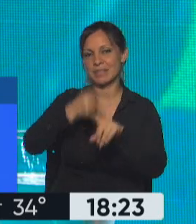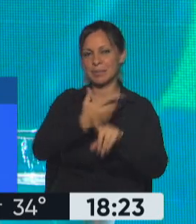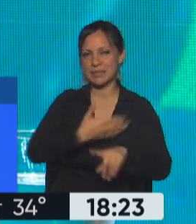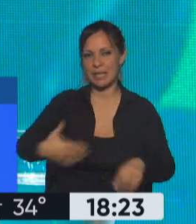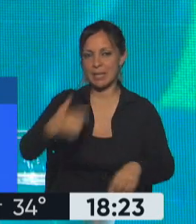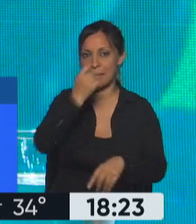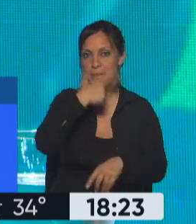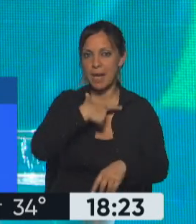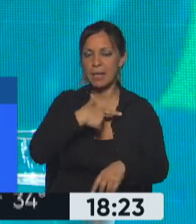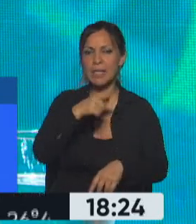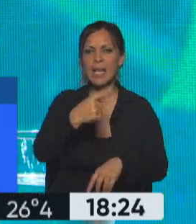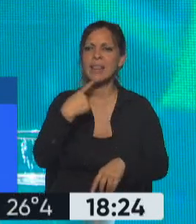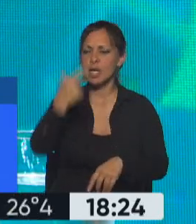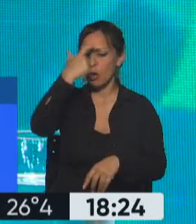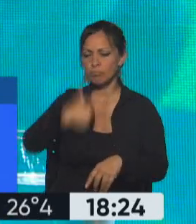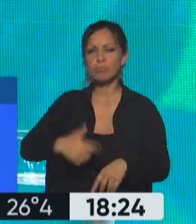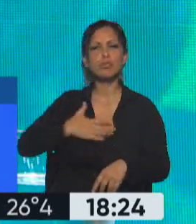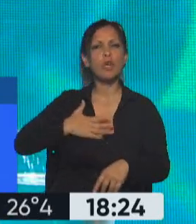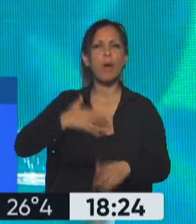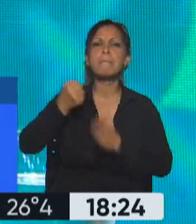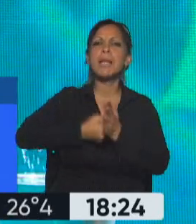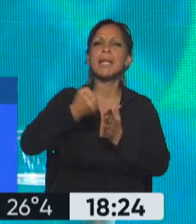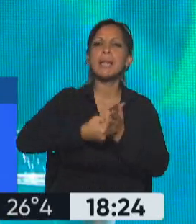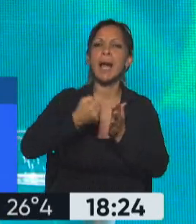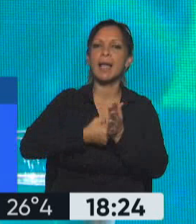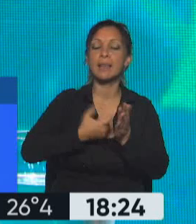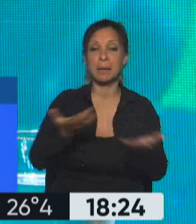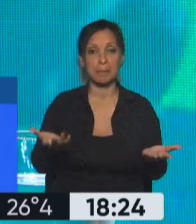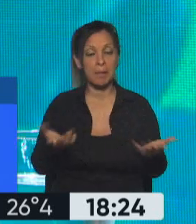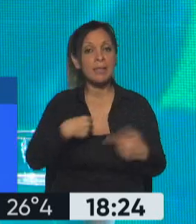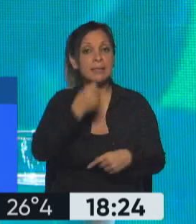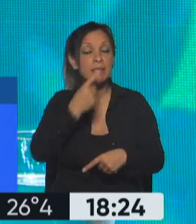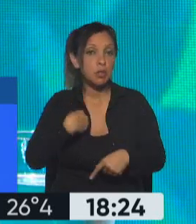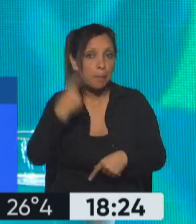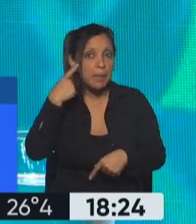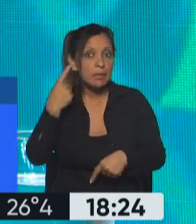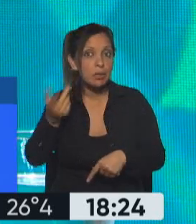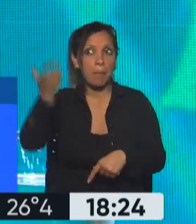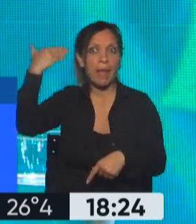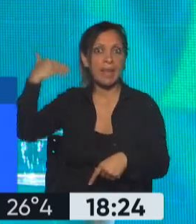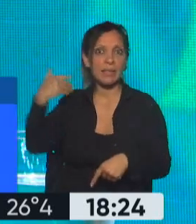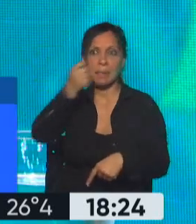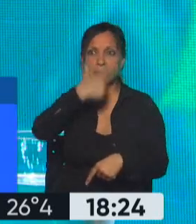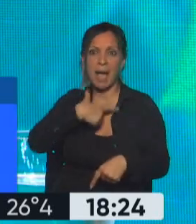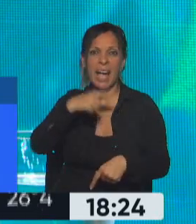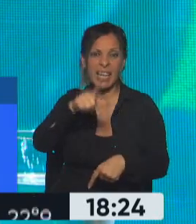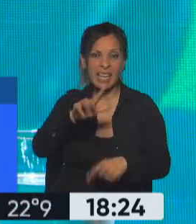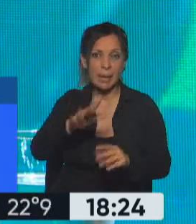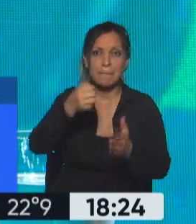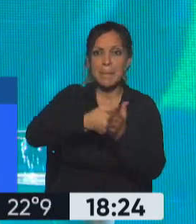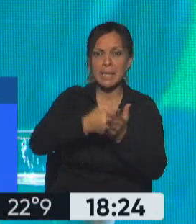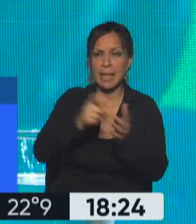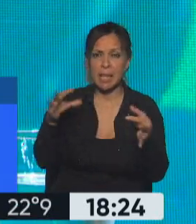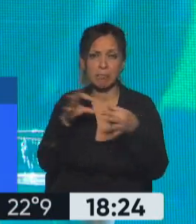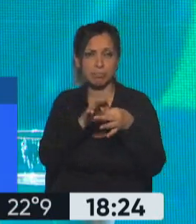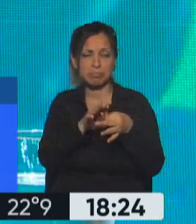Macri se definió como un militante, ¿no? Si uno pensaba en un Mauricio Macri hace algunos años atrás, la palabra militante no era una palabra que fuera a